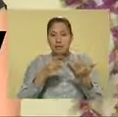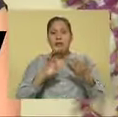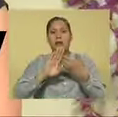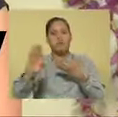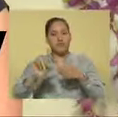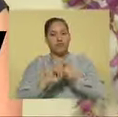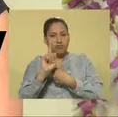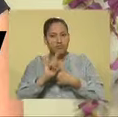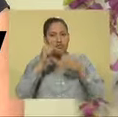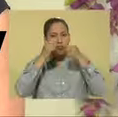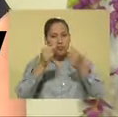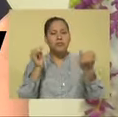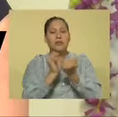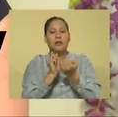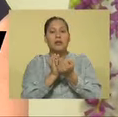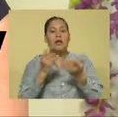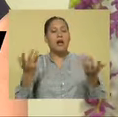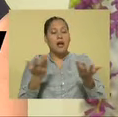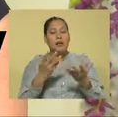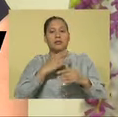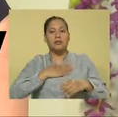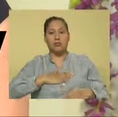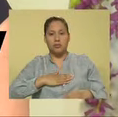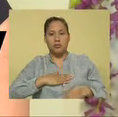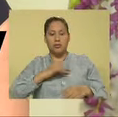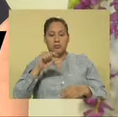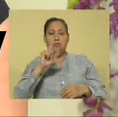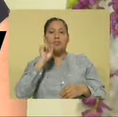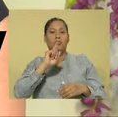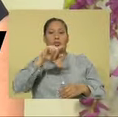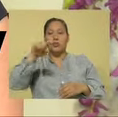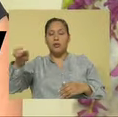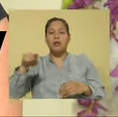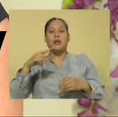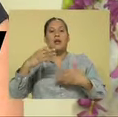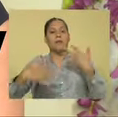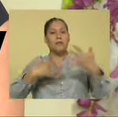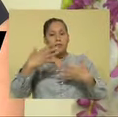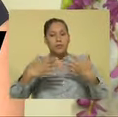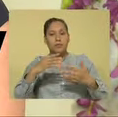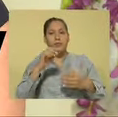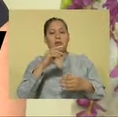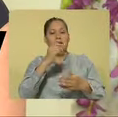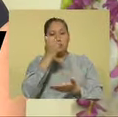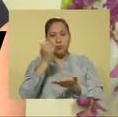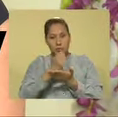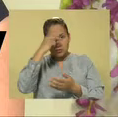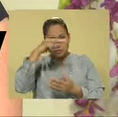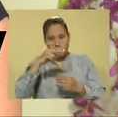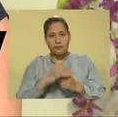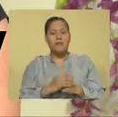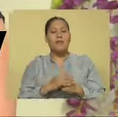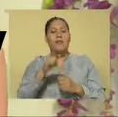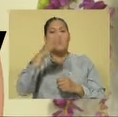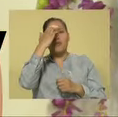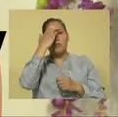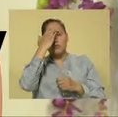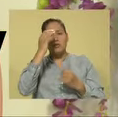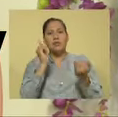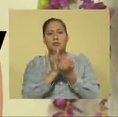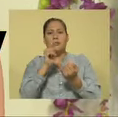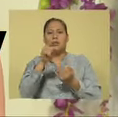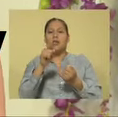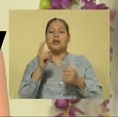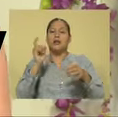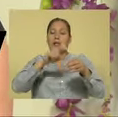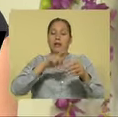prevención atención y acceso a la justicia de las mujeres Víctimas de violencia en la Ciudad de México conócelas y s